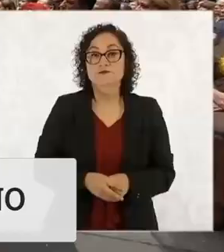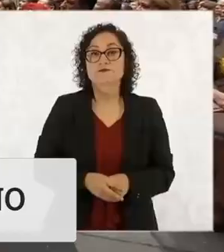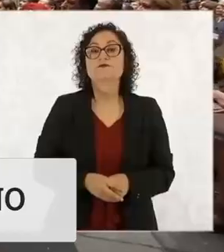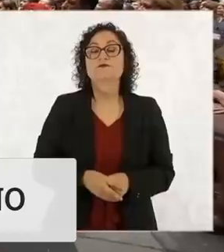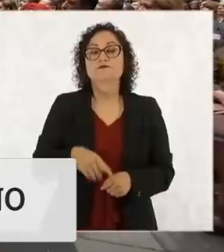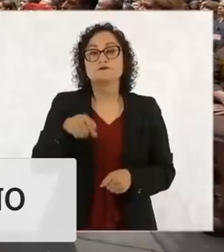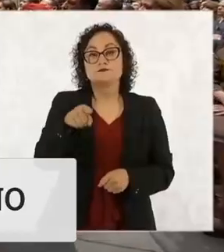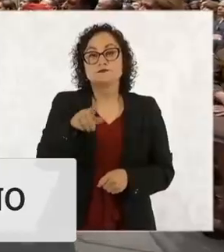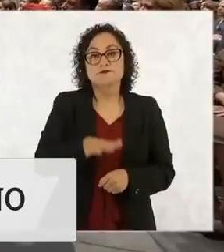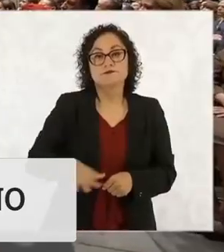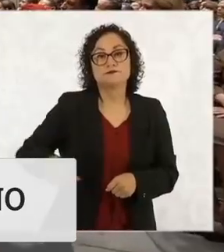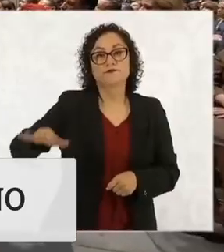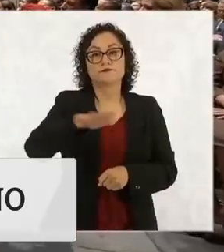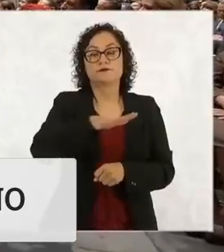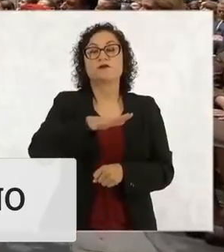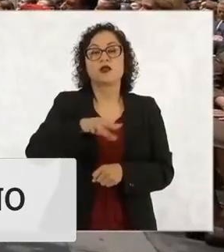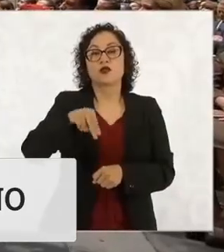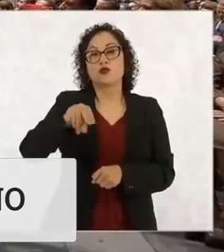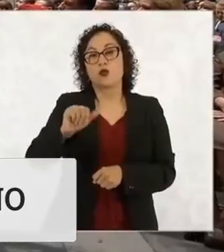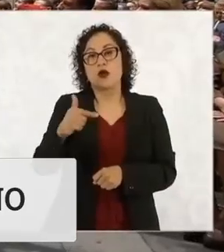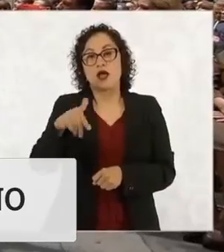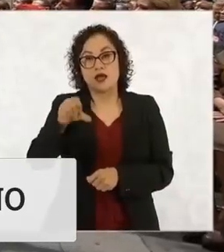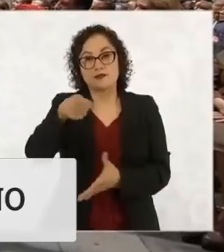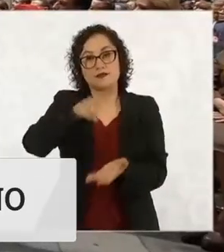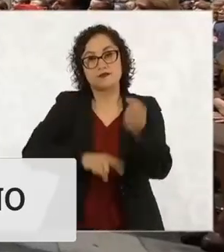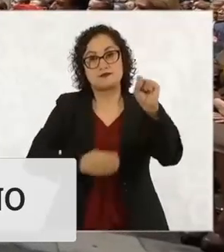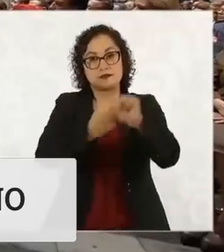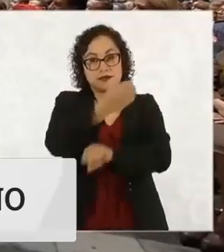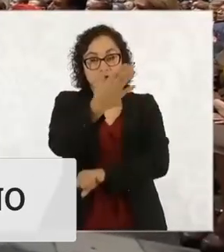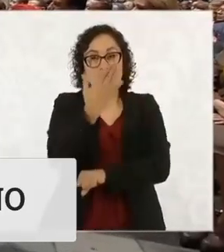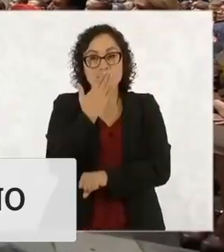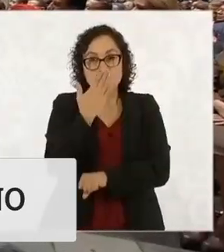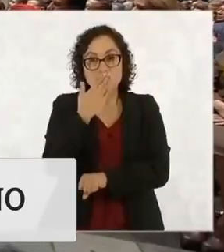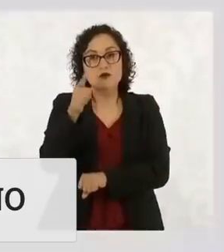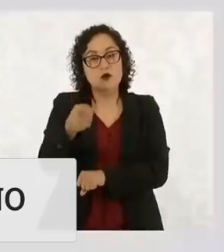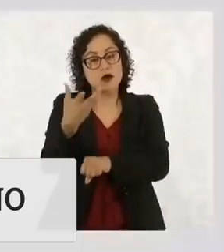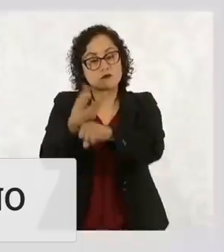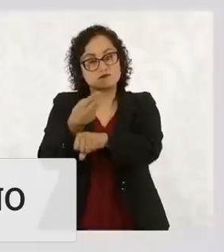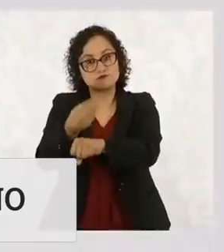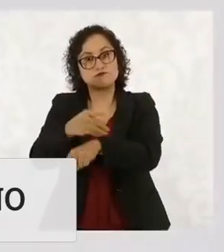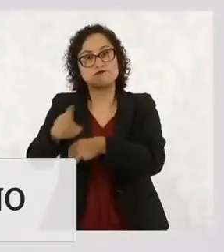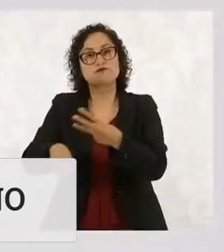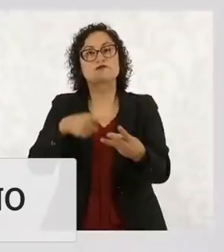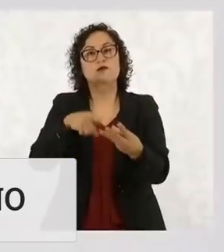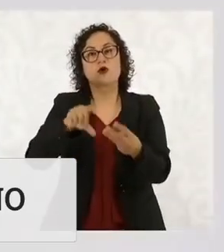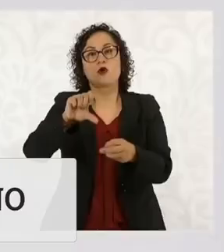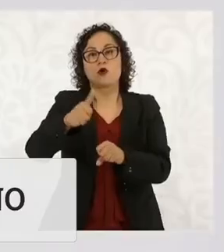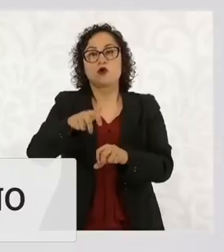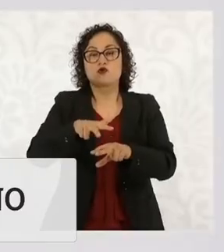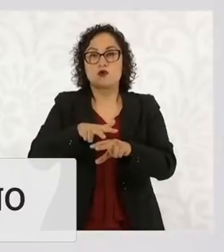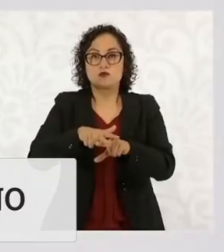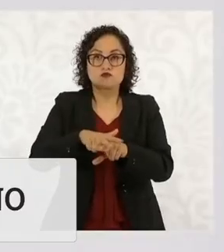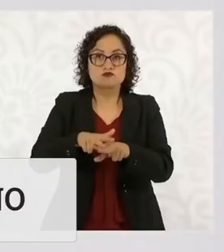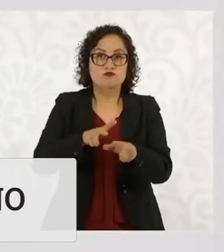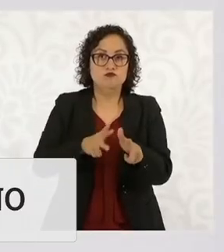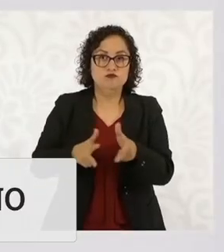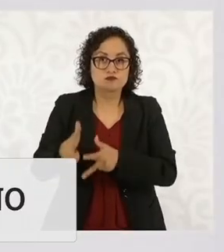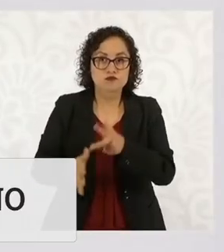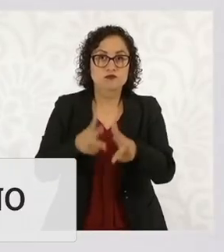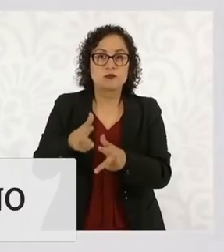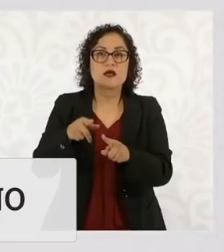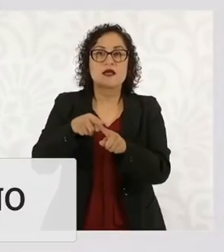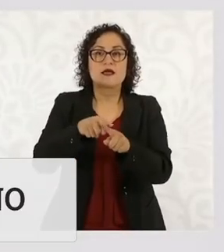libramiento de la ciudad de Nogales en Sonora y el tren insurgente de Santa Fe a Observatorio.